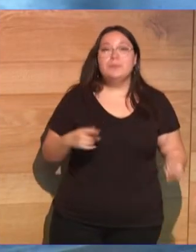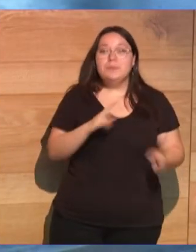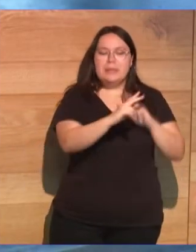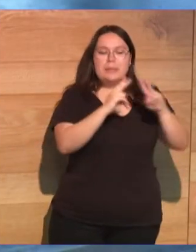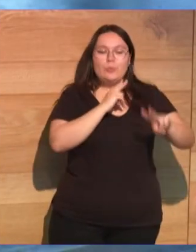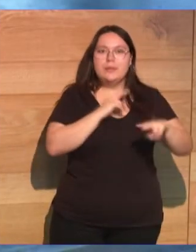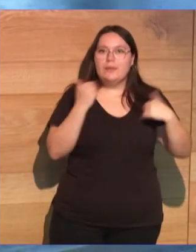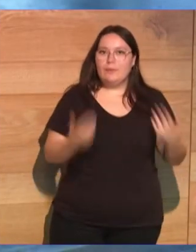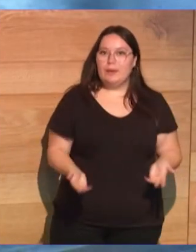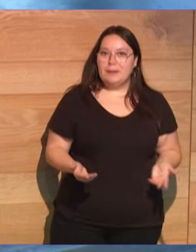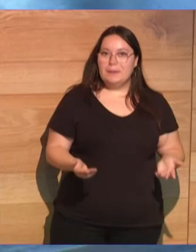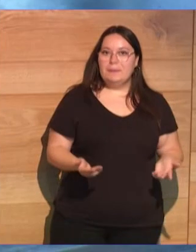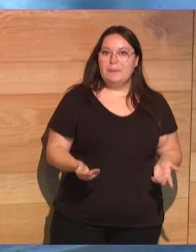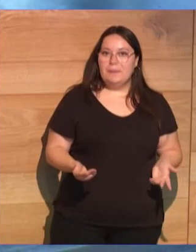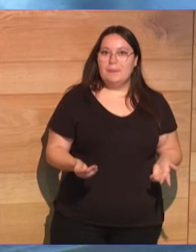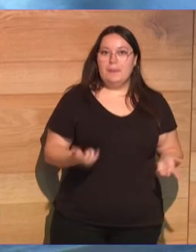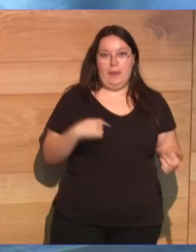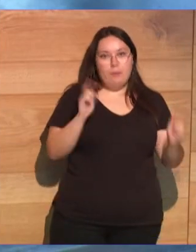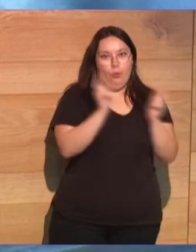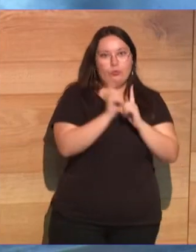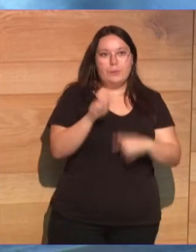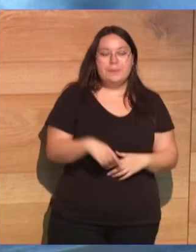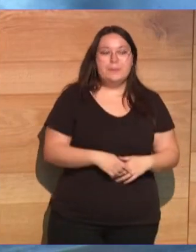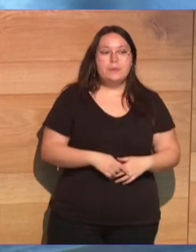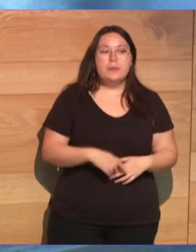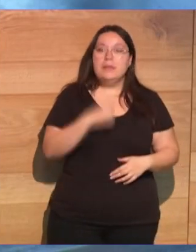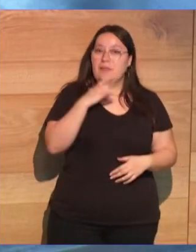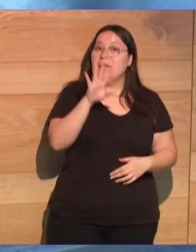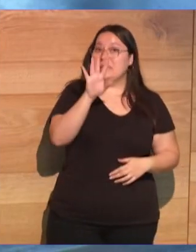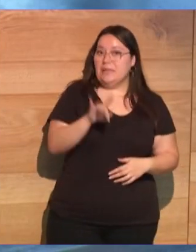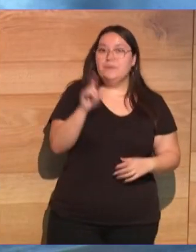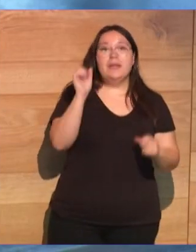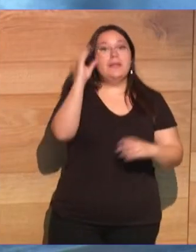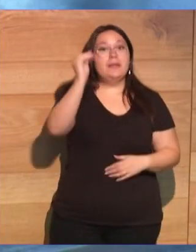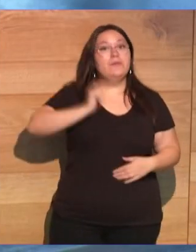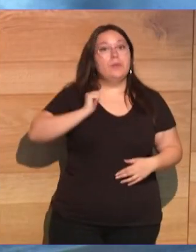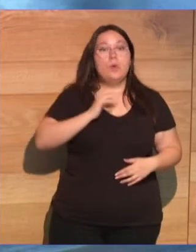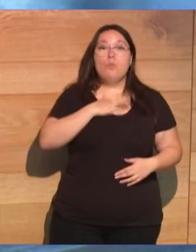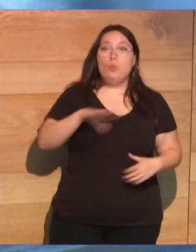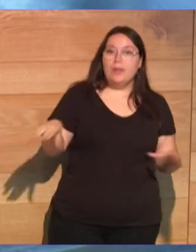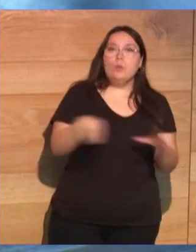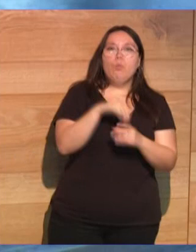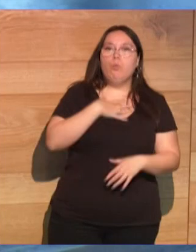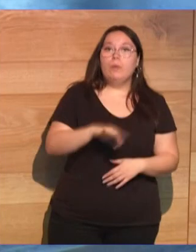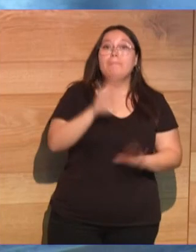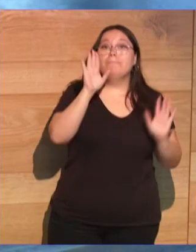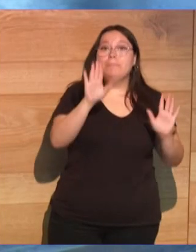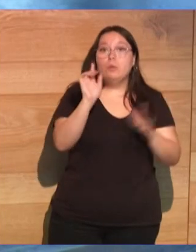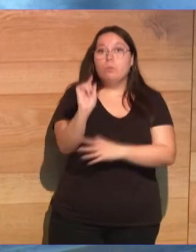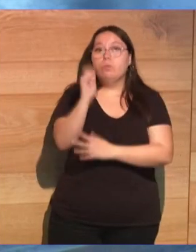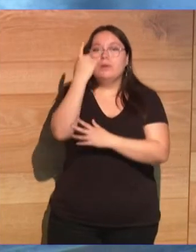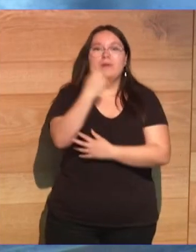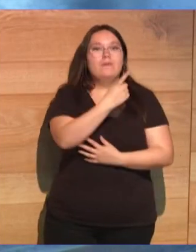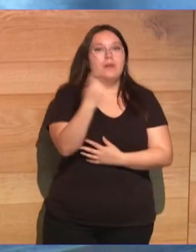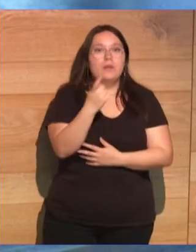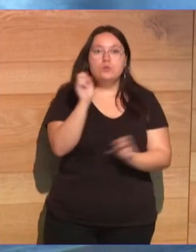nos responde literalmente y muy brevemente también es: sí, la inteligencia artificial puede ser inclusiva, pero lograrlo